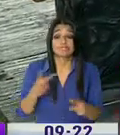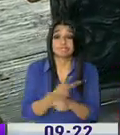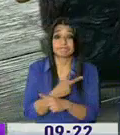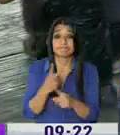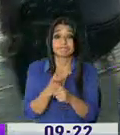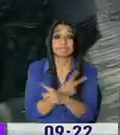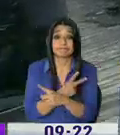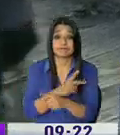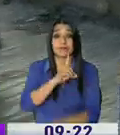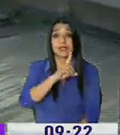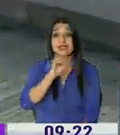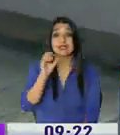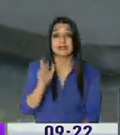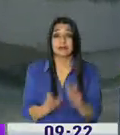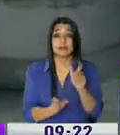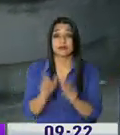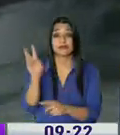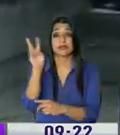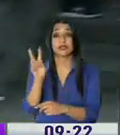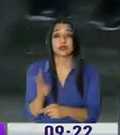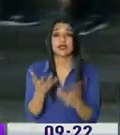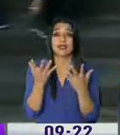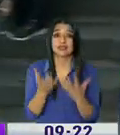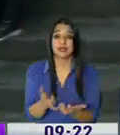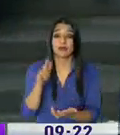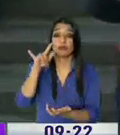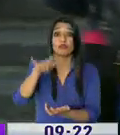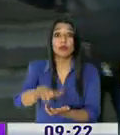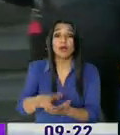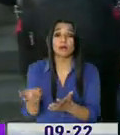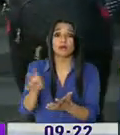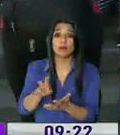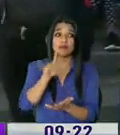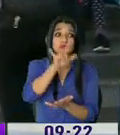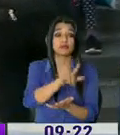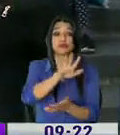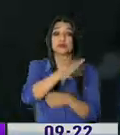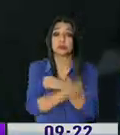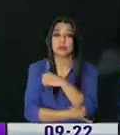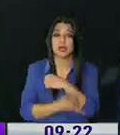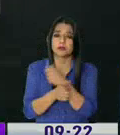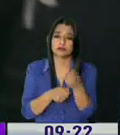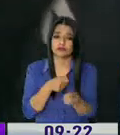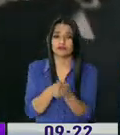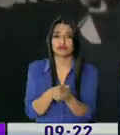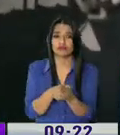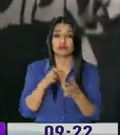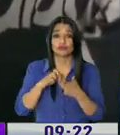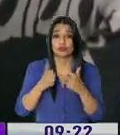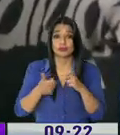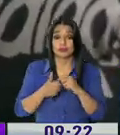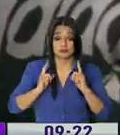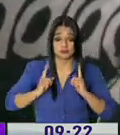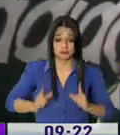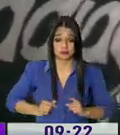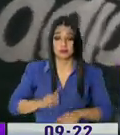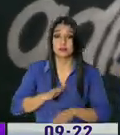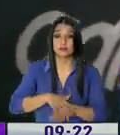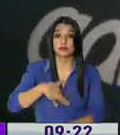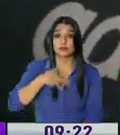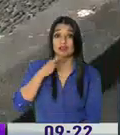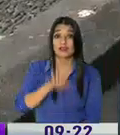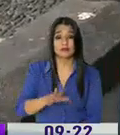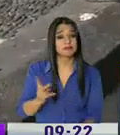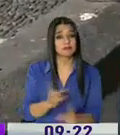alrededor de 100 ciudadanos venezolanos que buscan un vuelo humanitario para poder volver a su país. La crisis sanitaria por el COVID-19 complicó